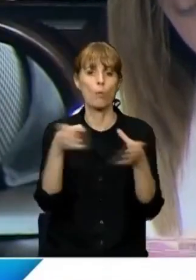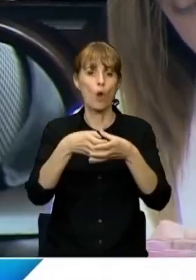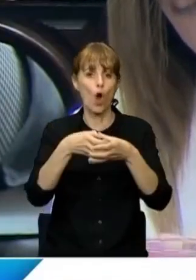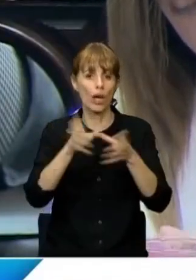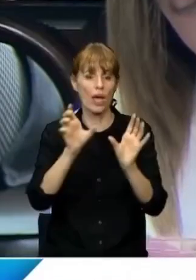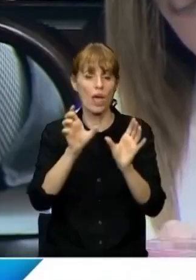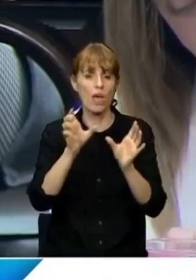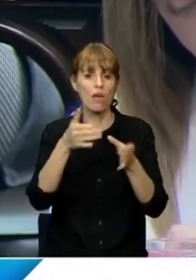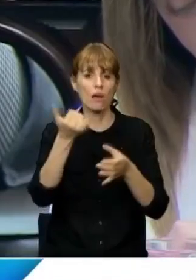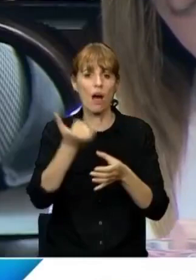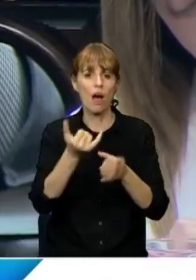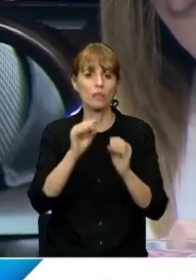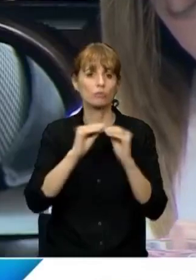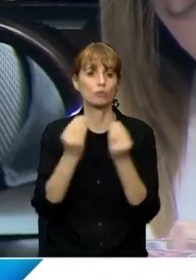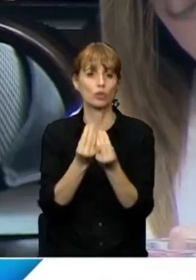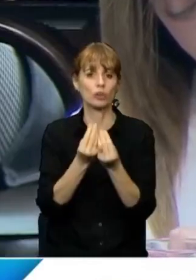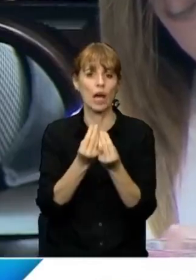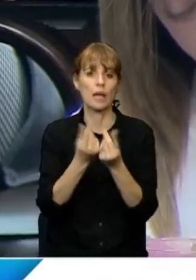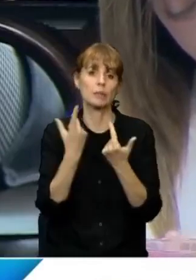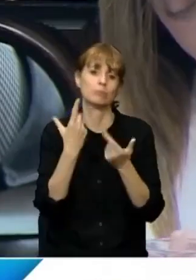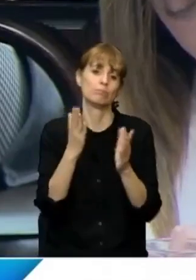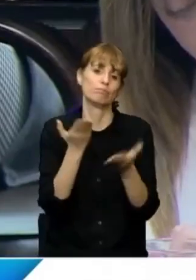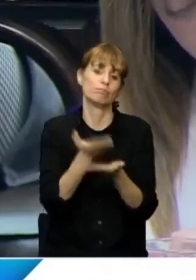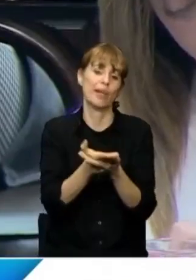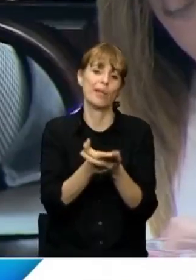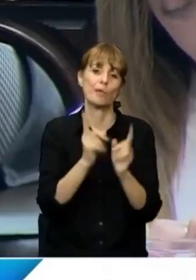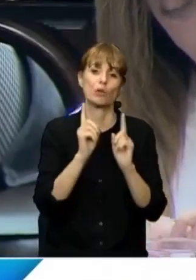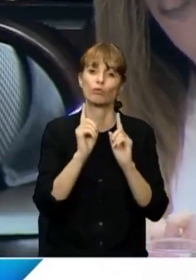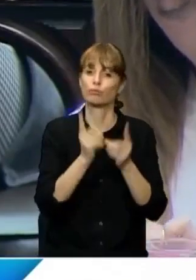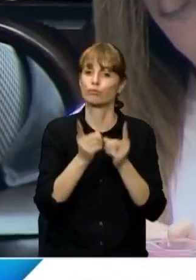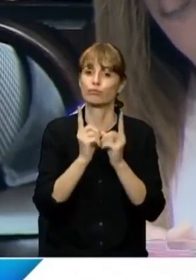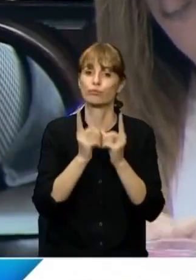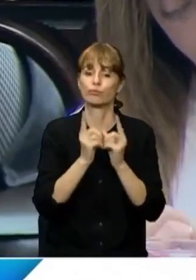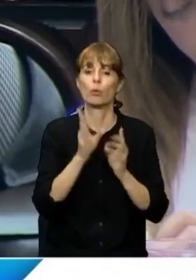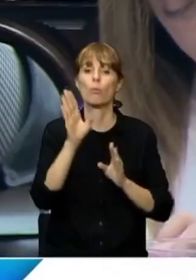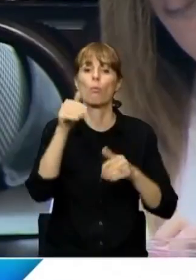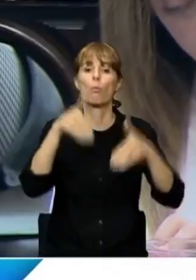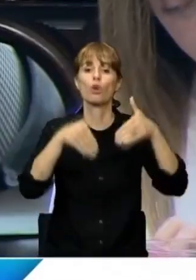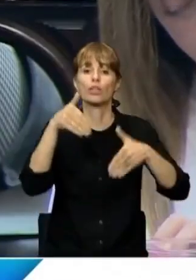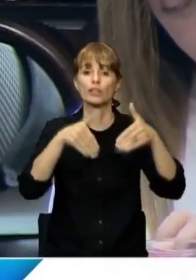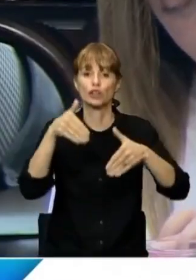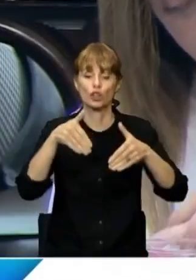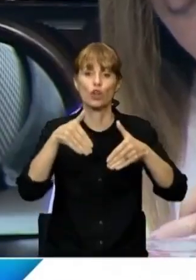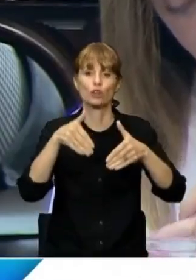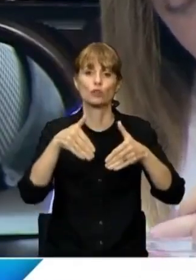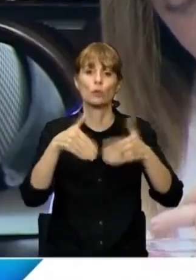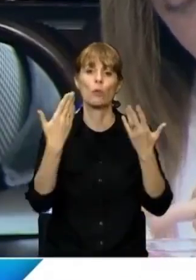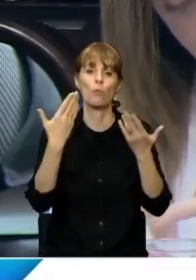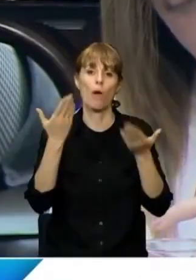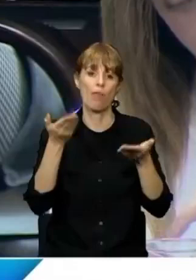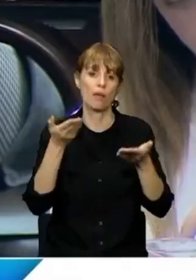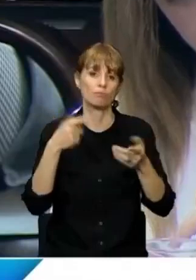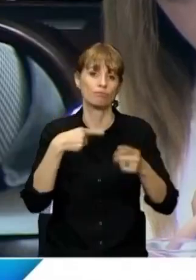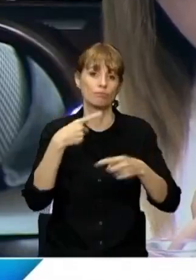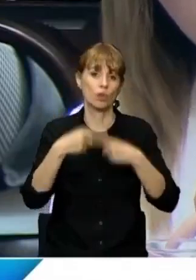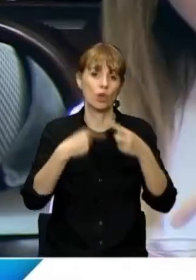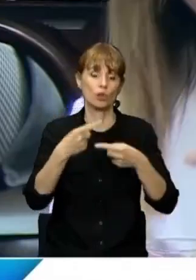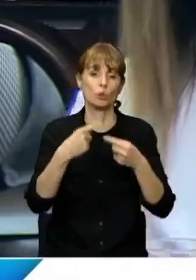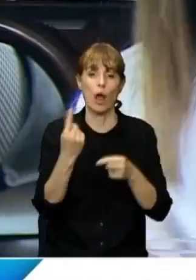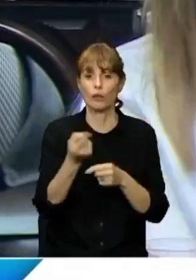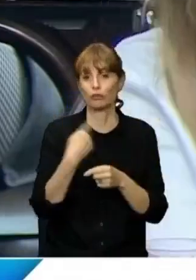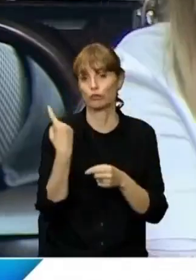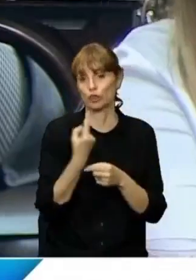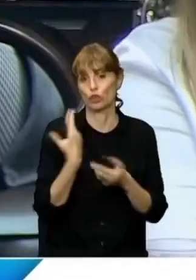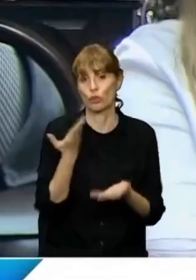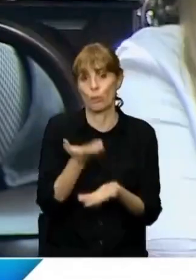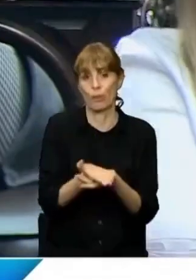que, con el ánimo de que podamos tener la constancia en cada una de esas votaciones, puedan acceder a que nosotros podamos requerir